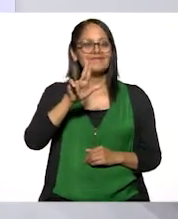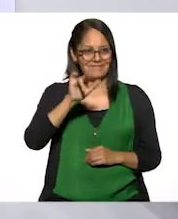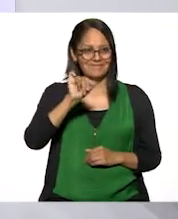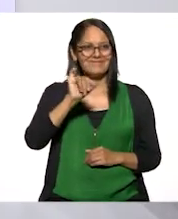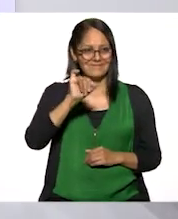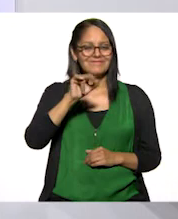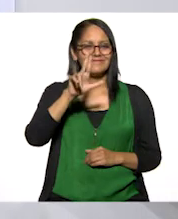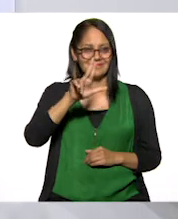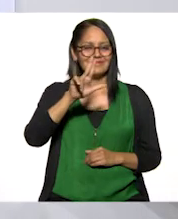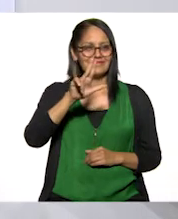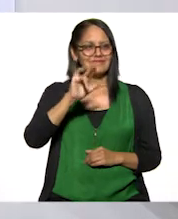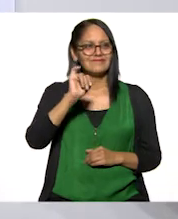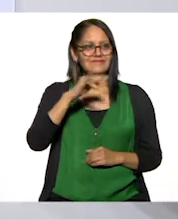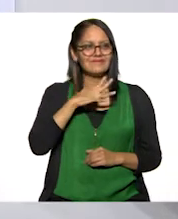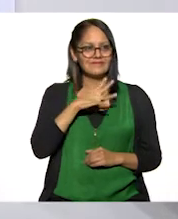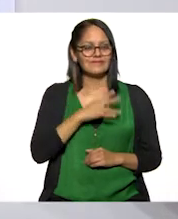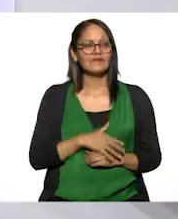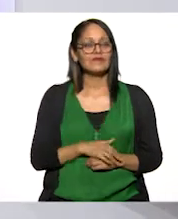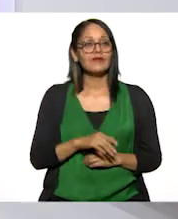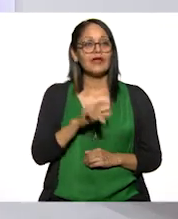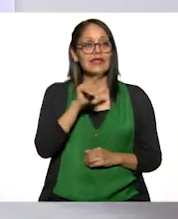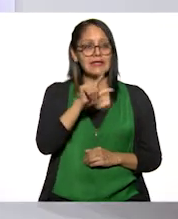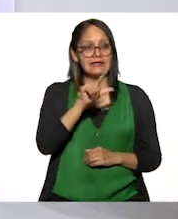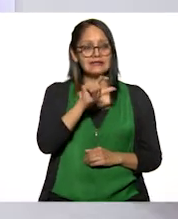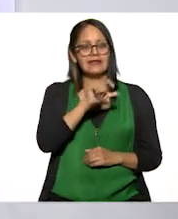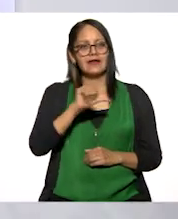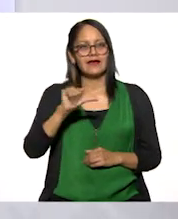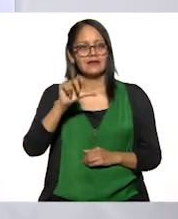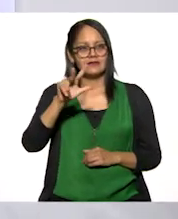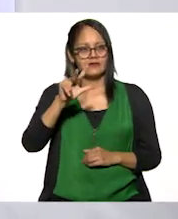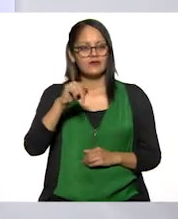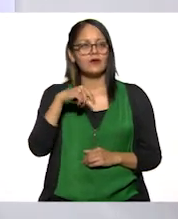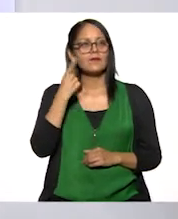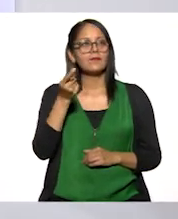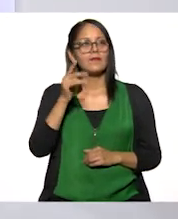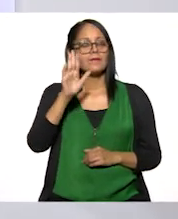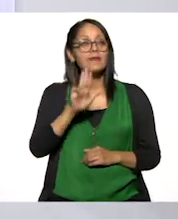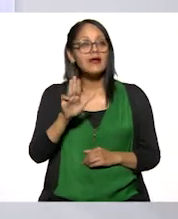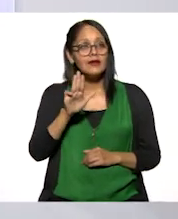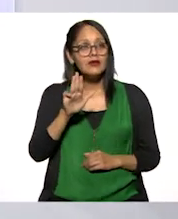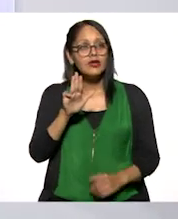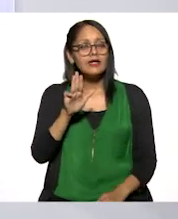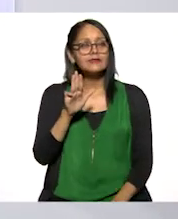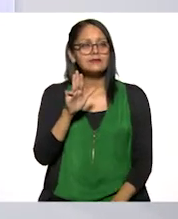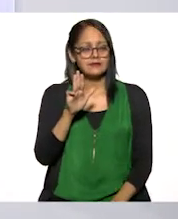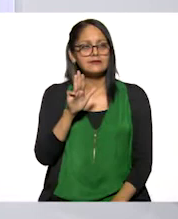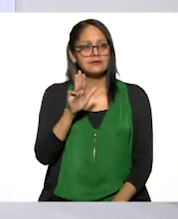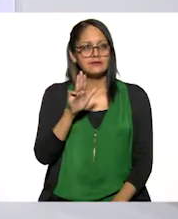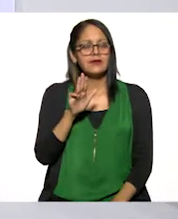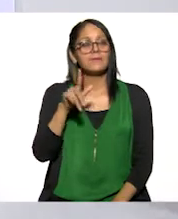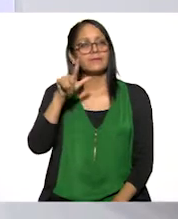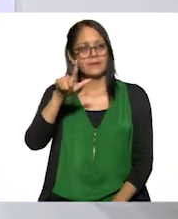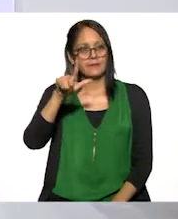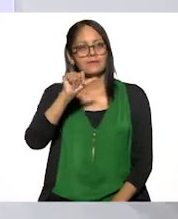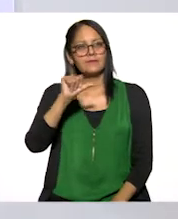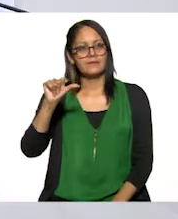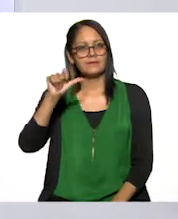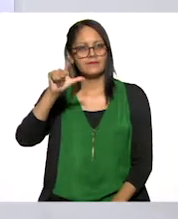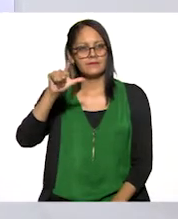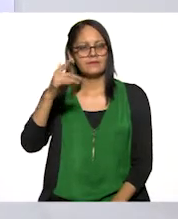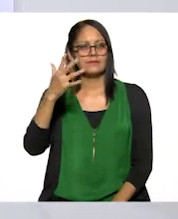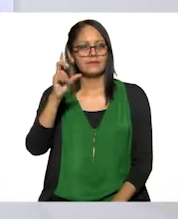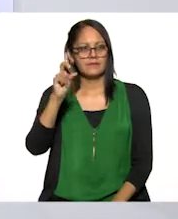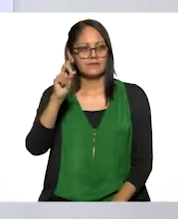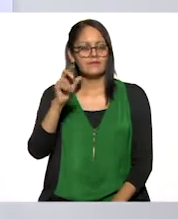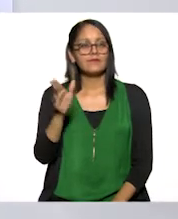sí. Sí, martes, sí. Aquí, de 17:30 a 18. Uh-huh. Miércoles... Sí, también tengo. De las 17 a las 17:30.